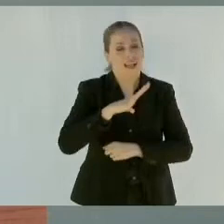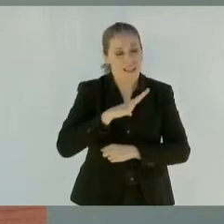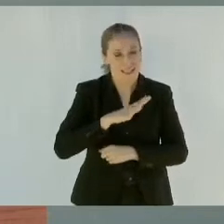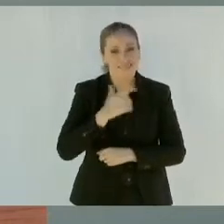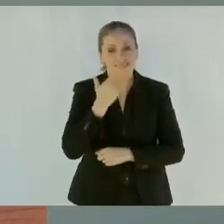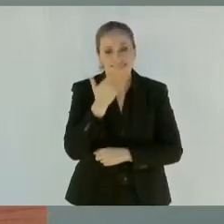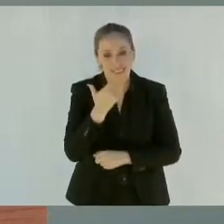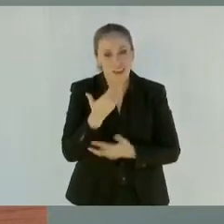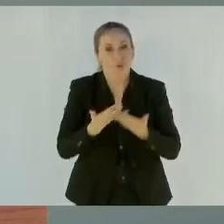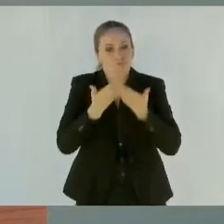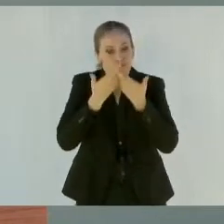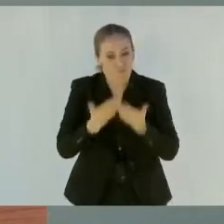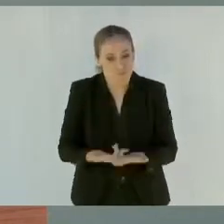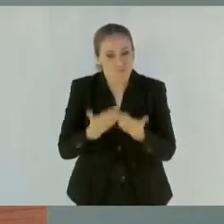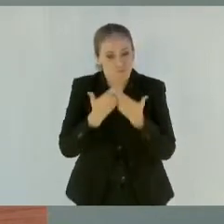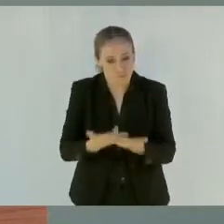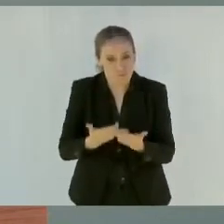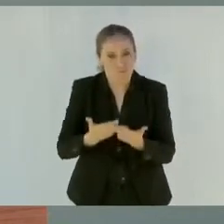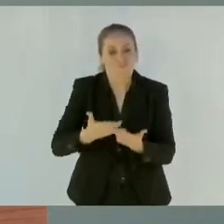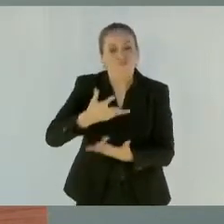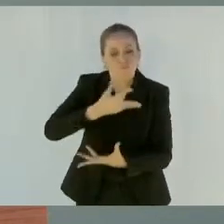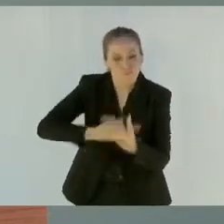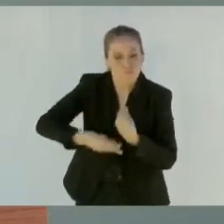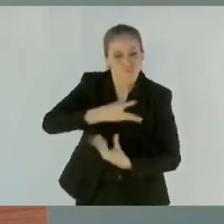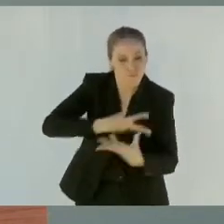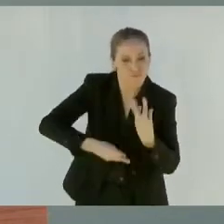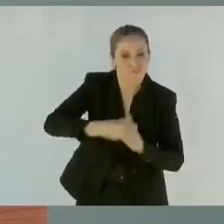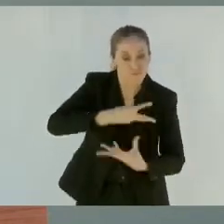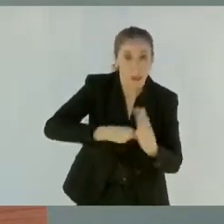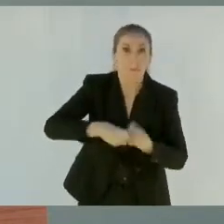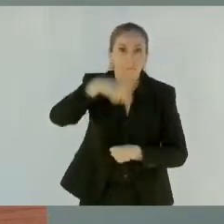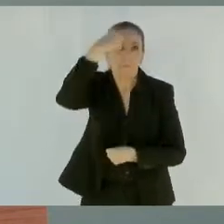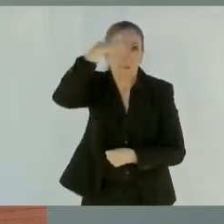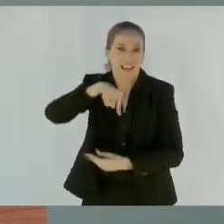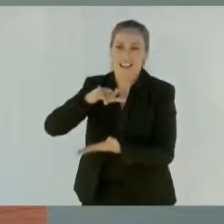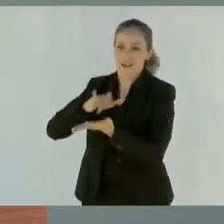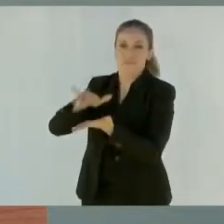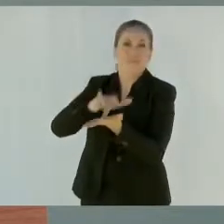dicen, esto es populismo,